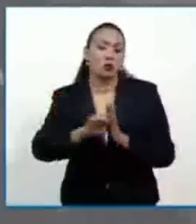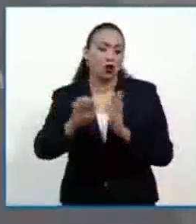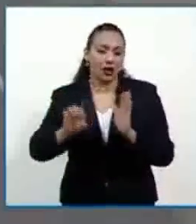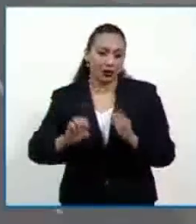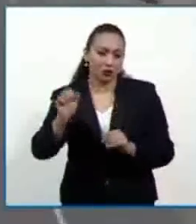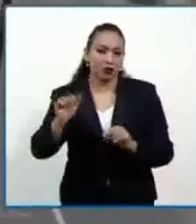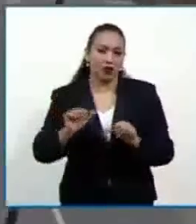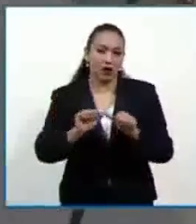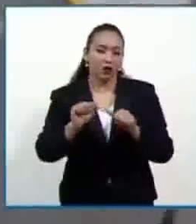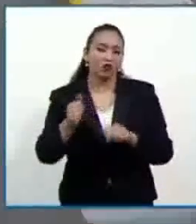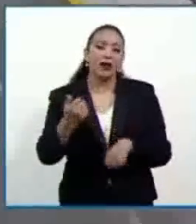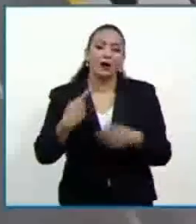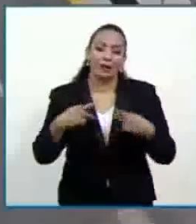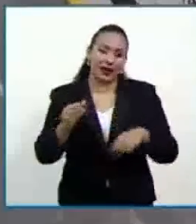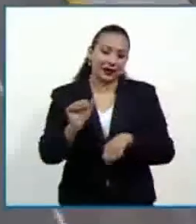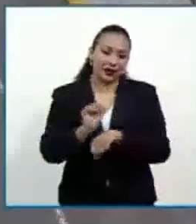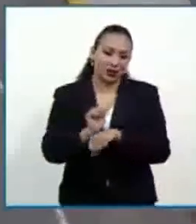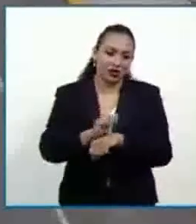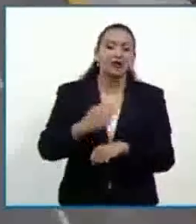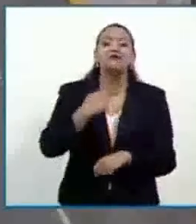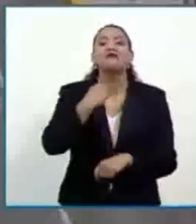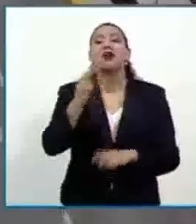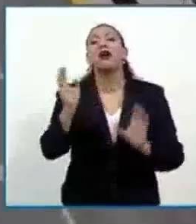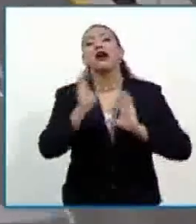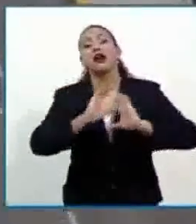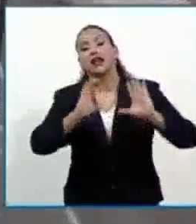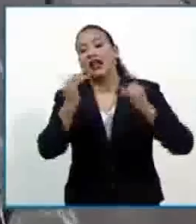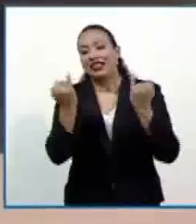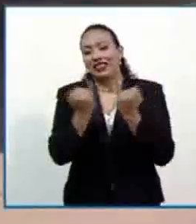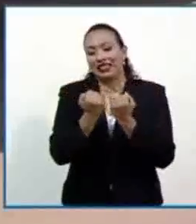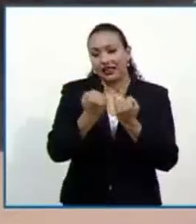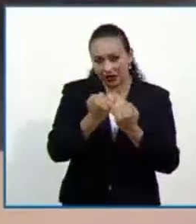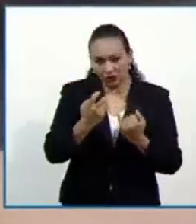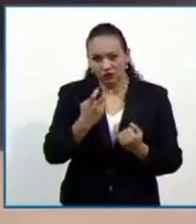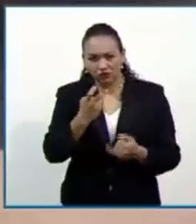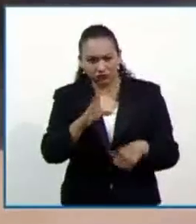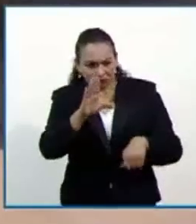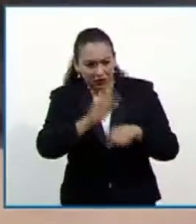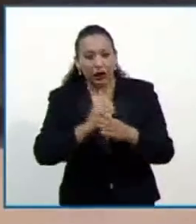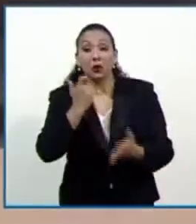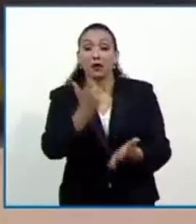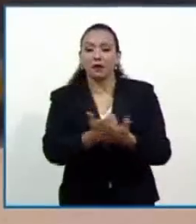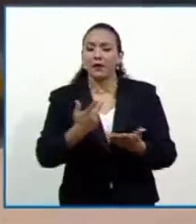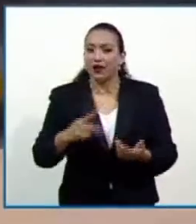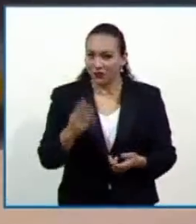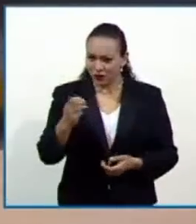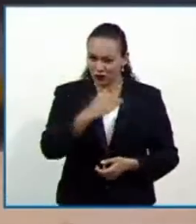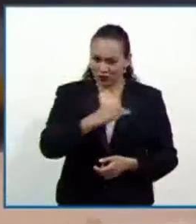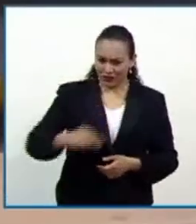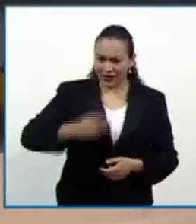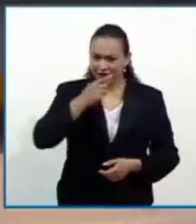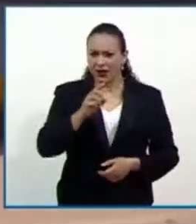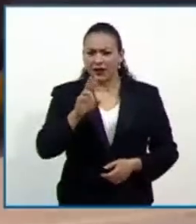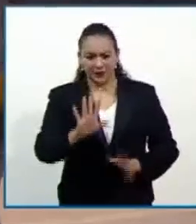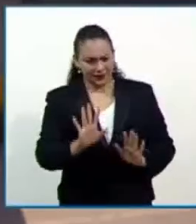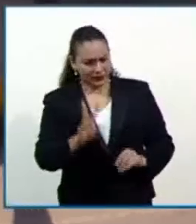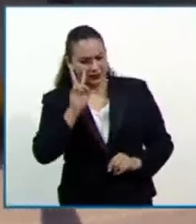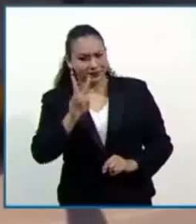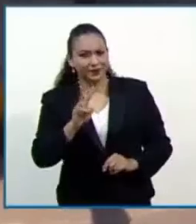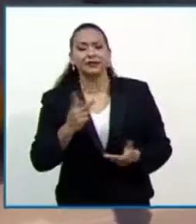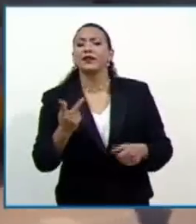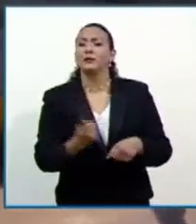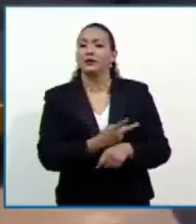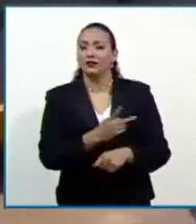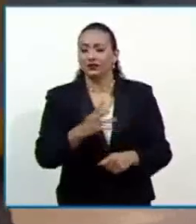anual, la Corte exhortó al Congreso del Estado para que en lo futuro se abstenga de expedir disposiciones que incurran en los